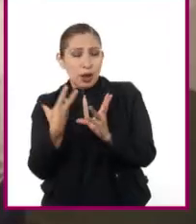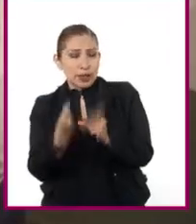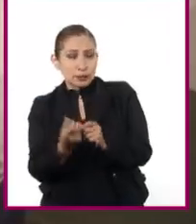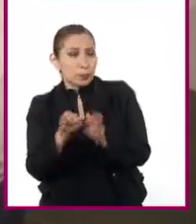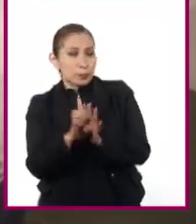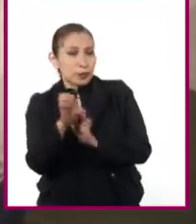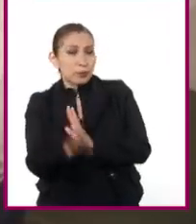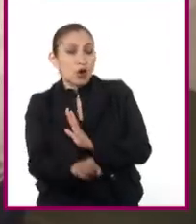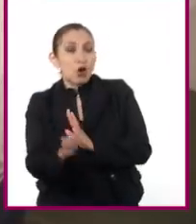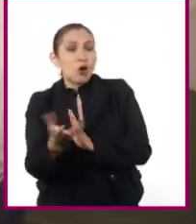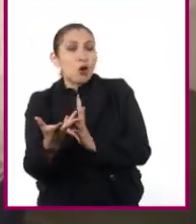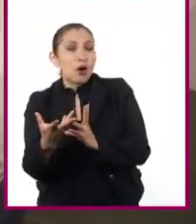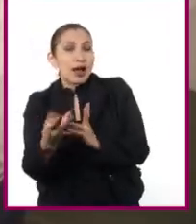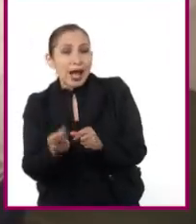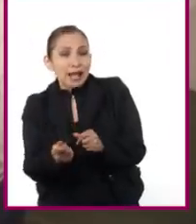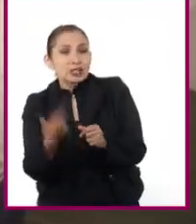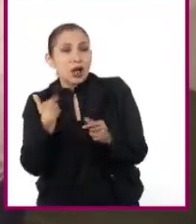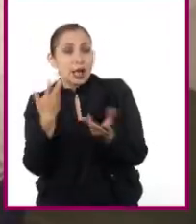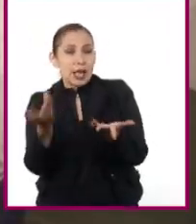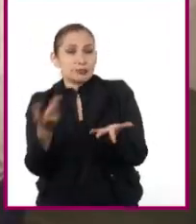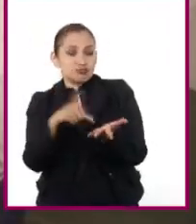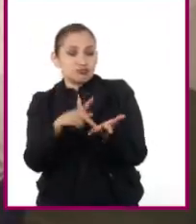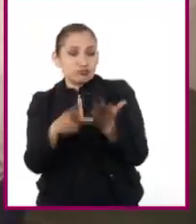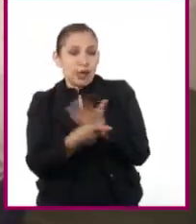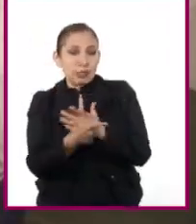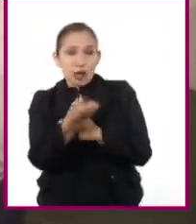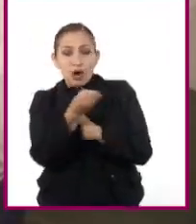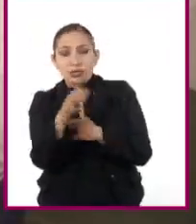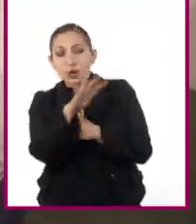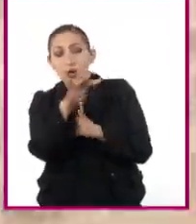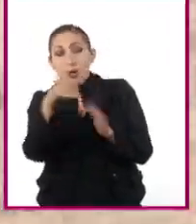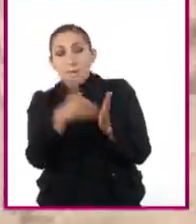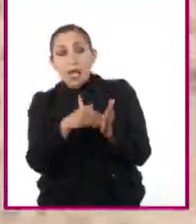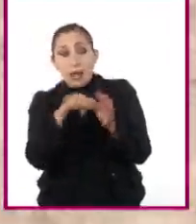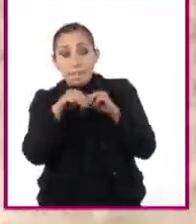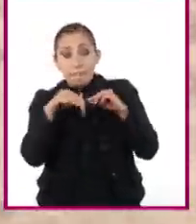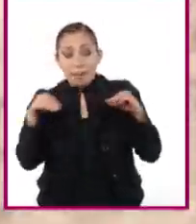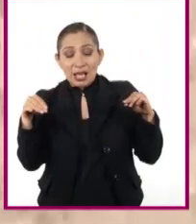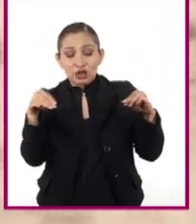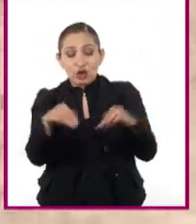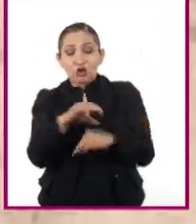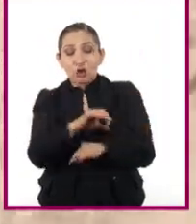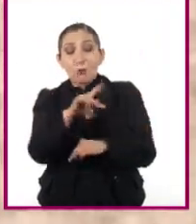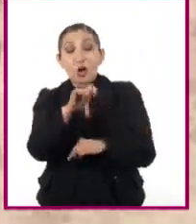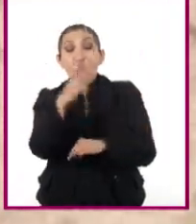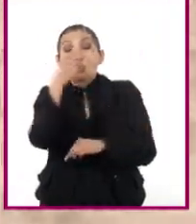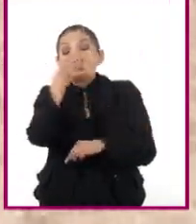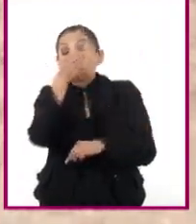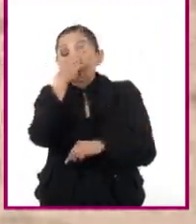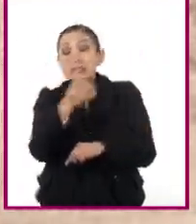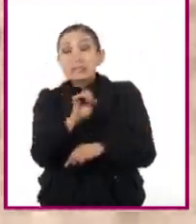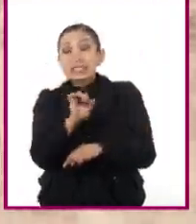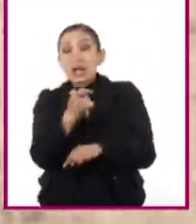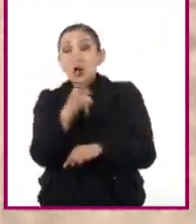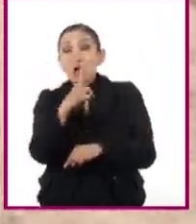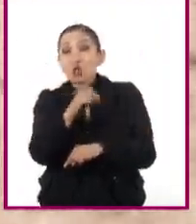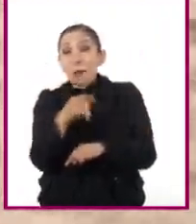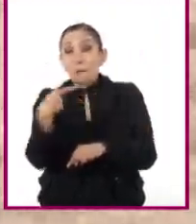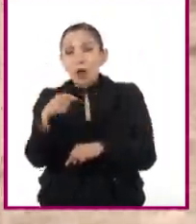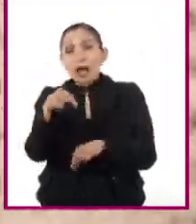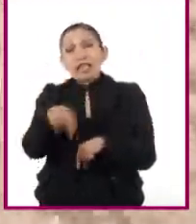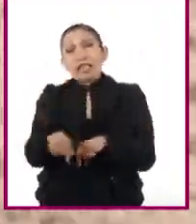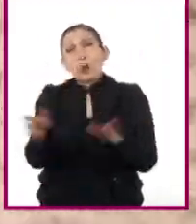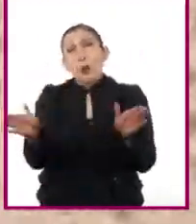por ejemplo, en este caso el gasto en prototipo es del orden de 5000 metros cúbicos por segundo, pero aquí lo estamos